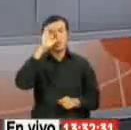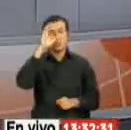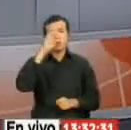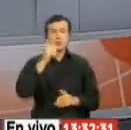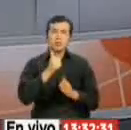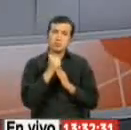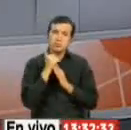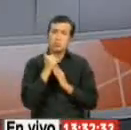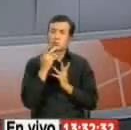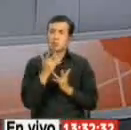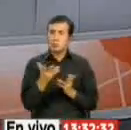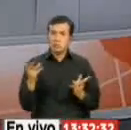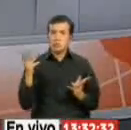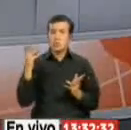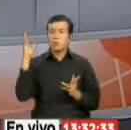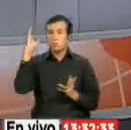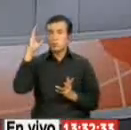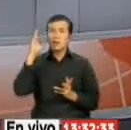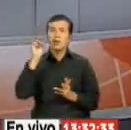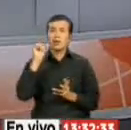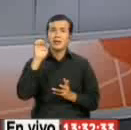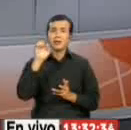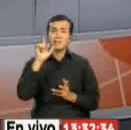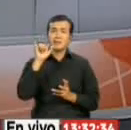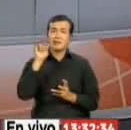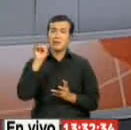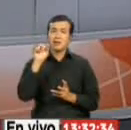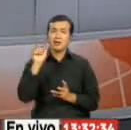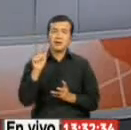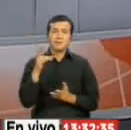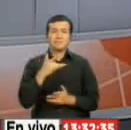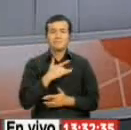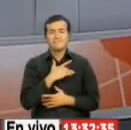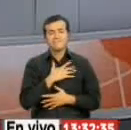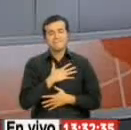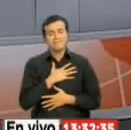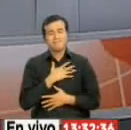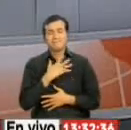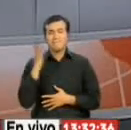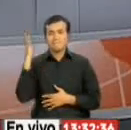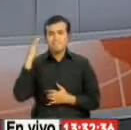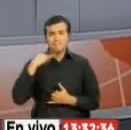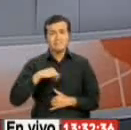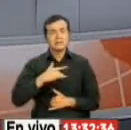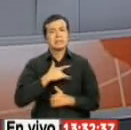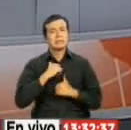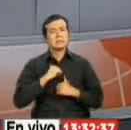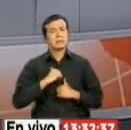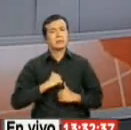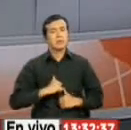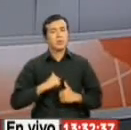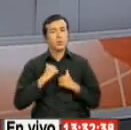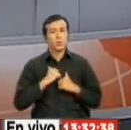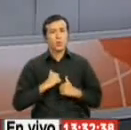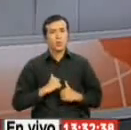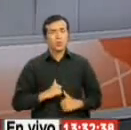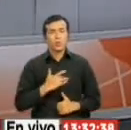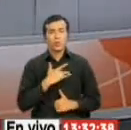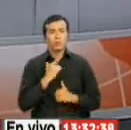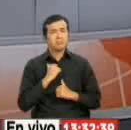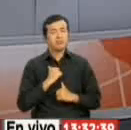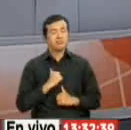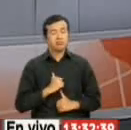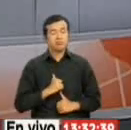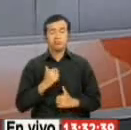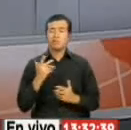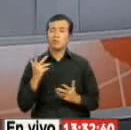ayuda ayudará a poder encontrar a emilia realmente terminando en esta triste consecuencia es la mental y cabe la